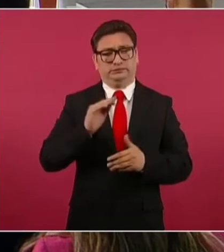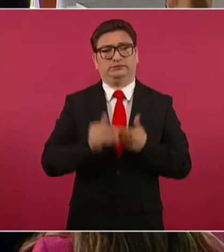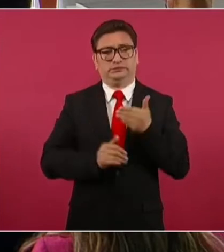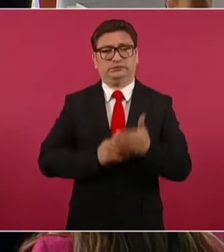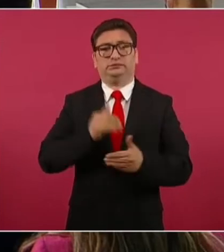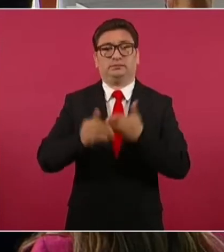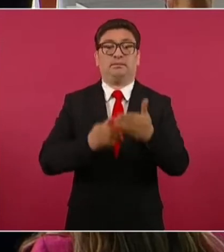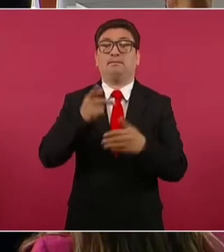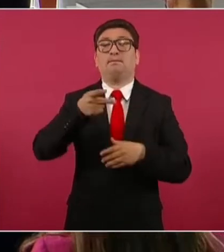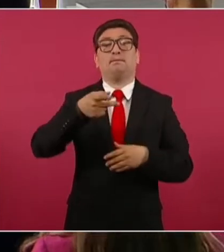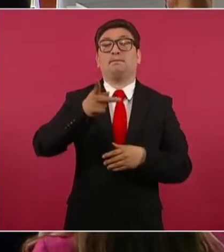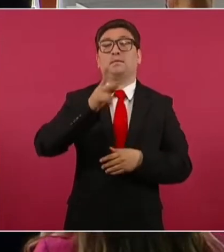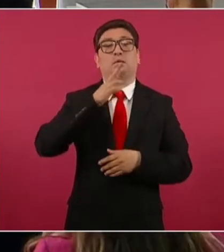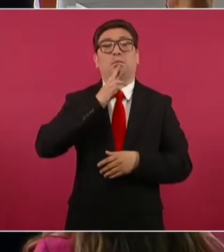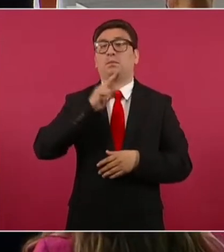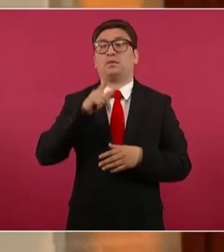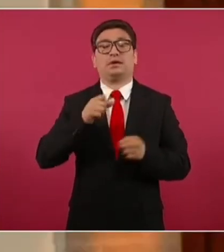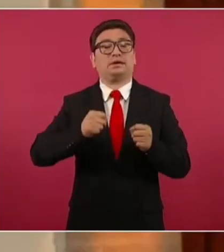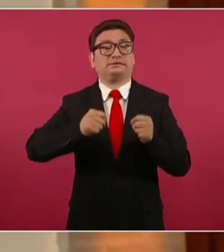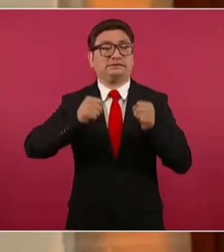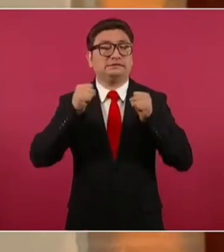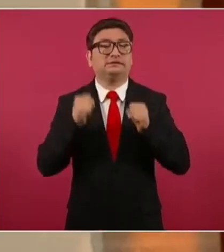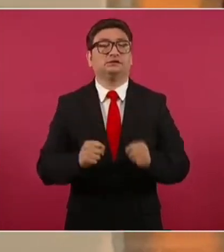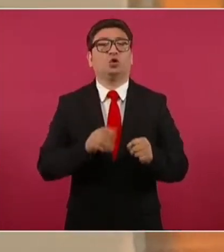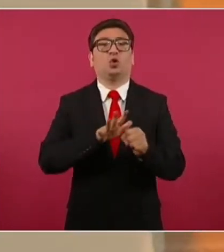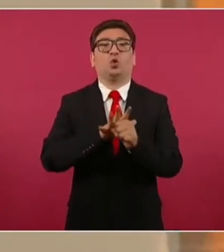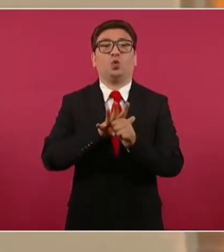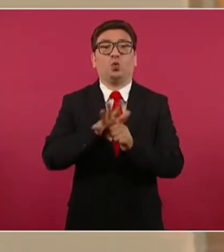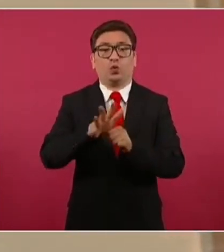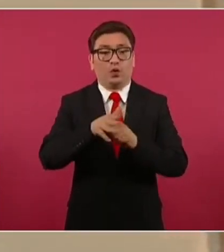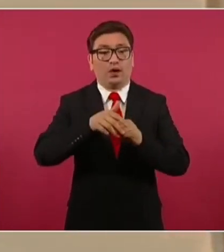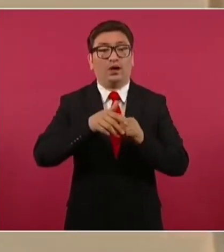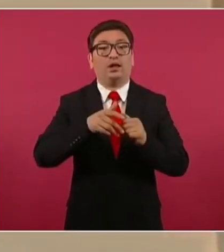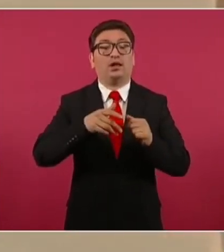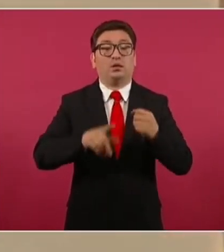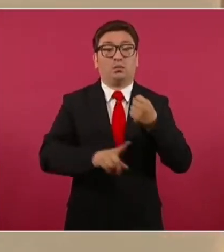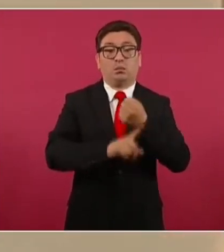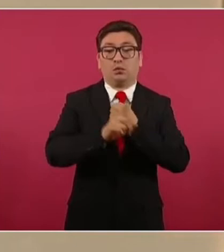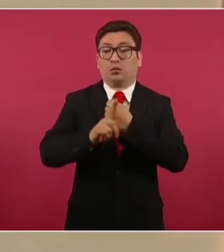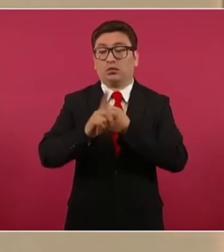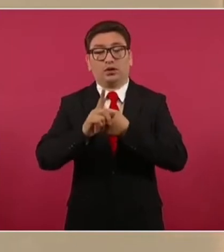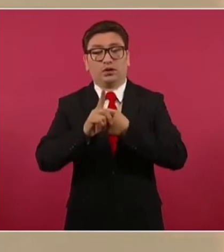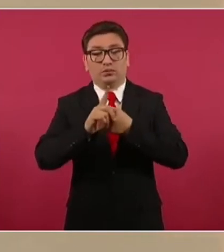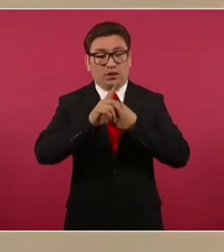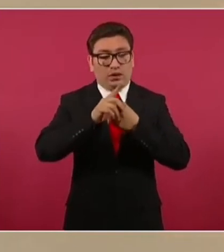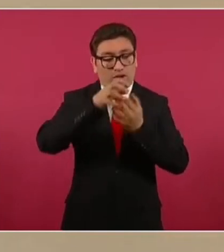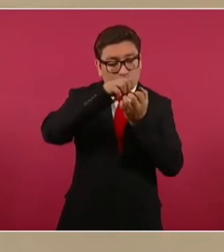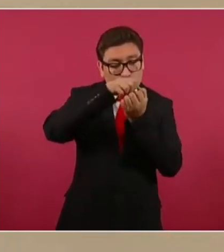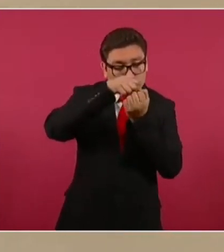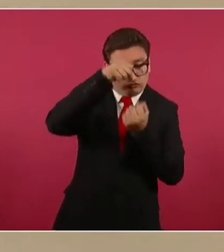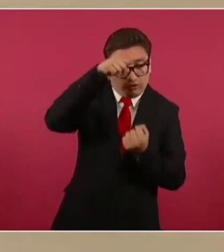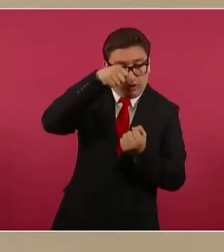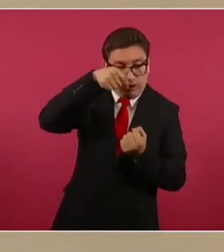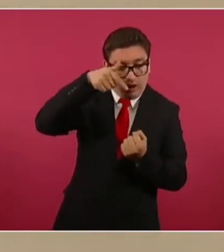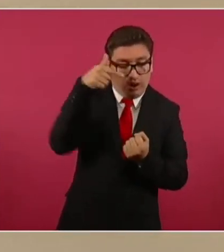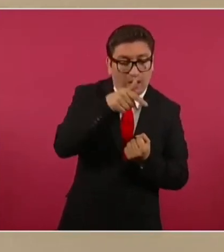pero la fórmula más segura es atender el fondo. Por ejemplo, no olvidar a